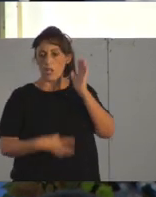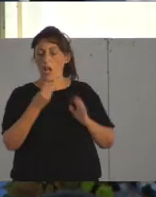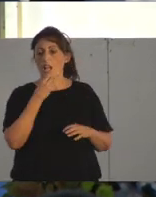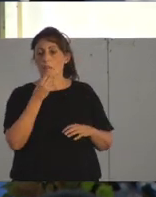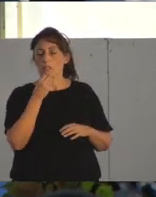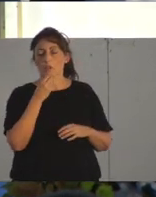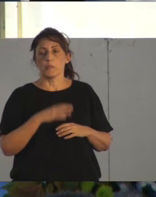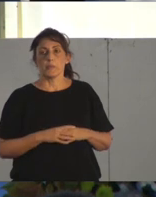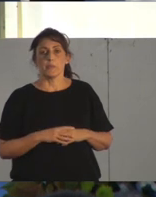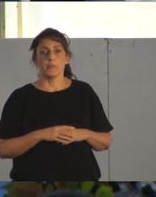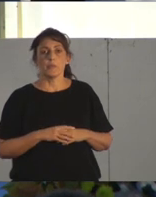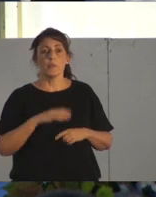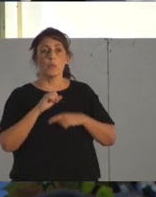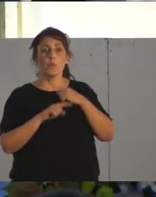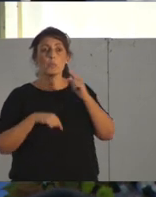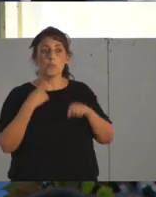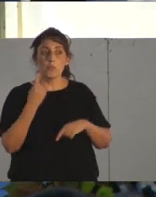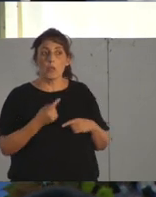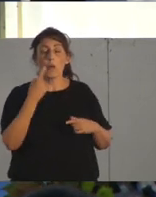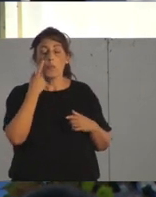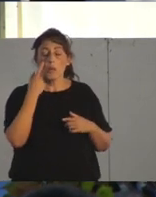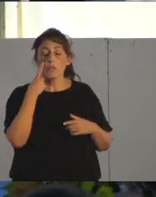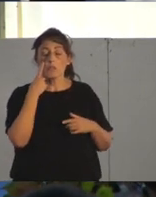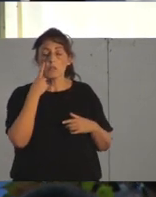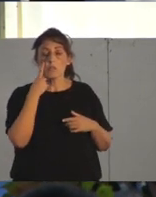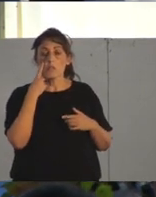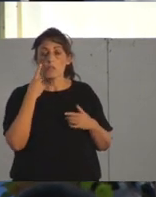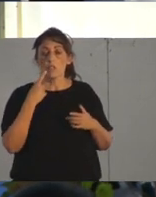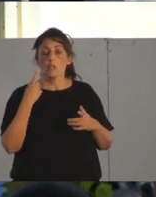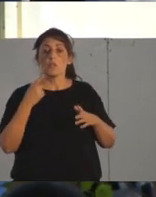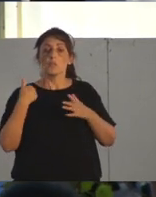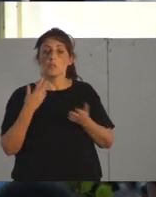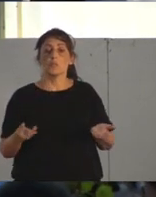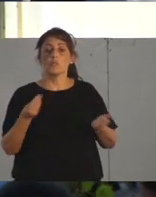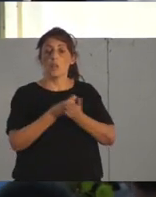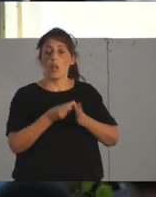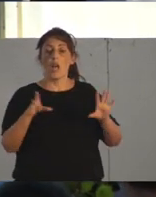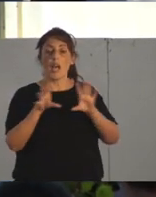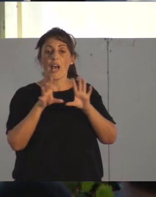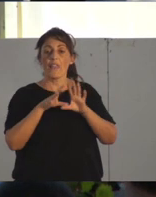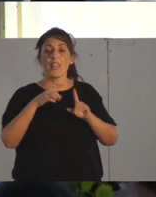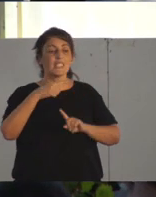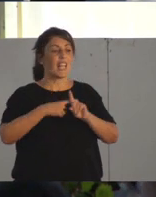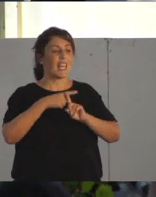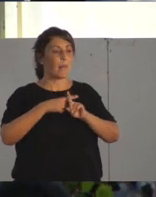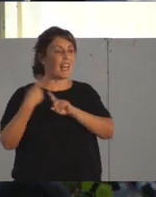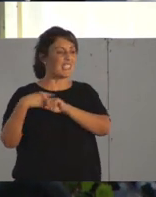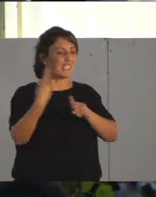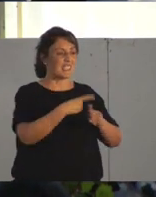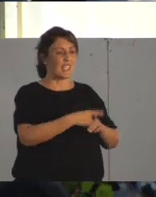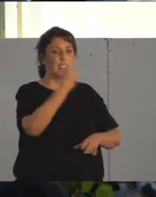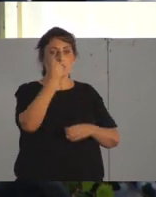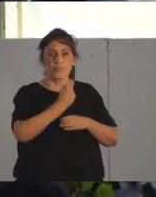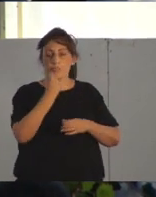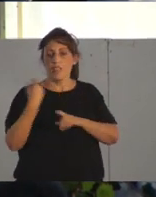Y consideramos que teníamos que implantar 10 niveles de texturizados que se ven en la parte baja,